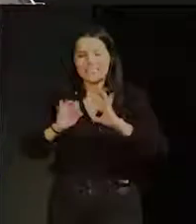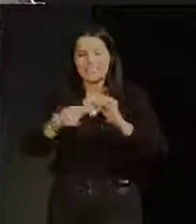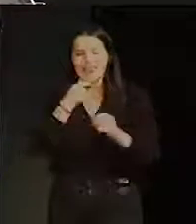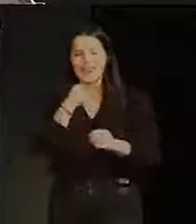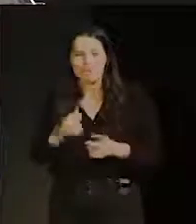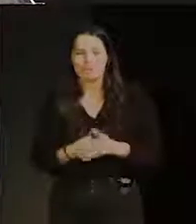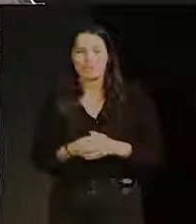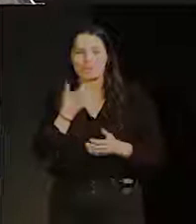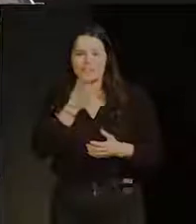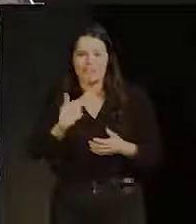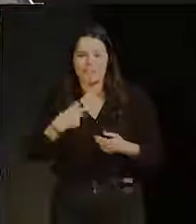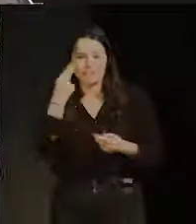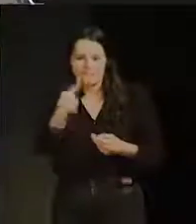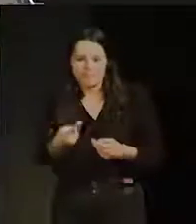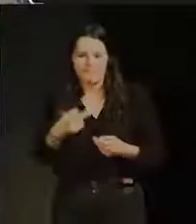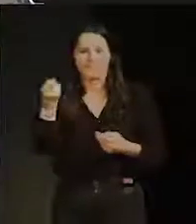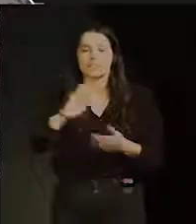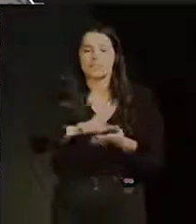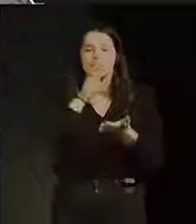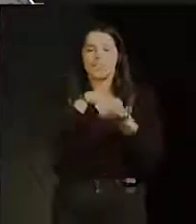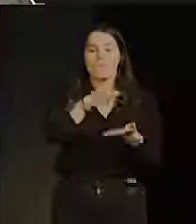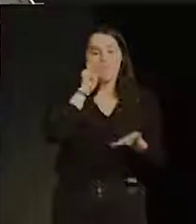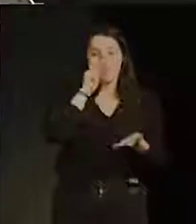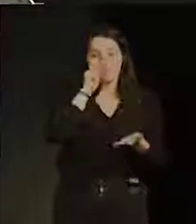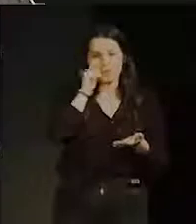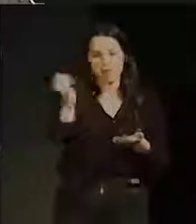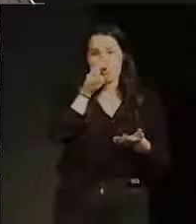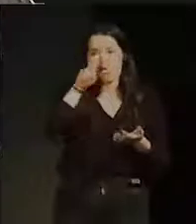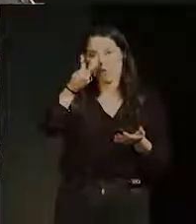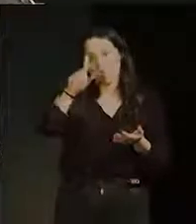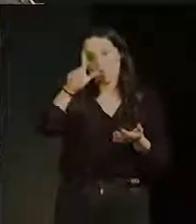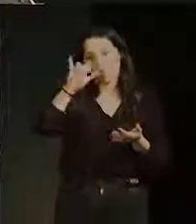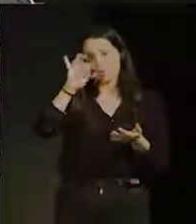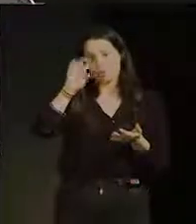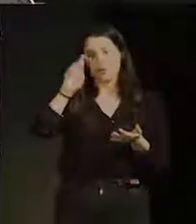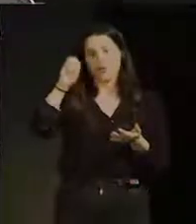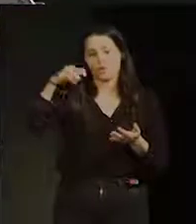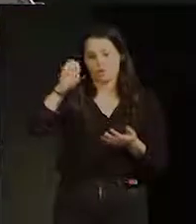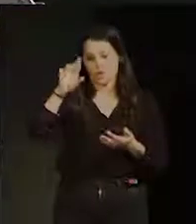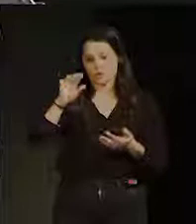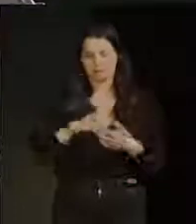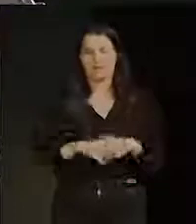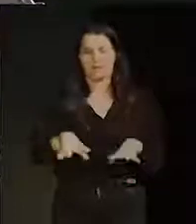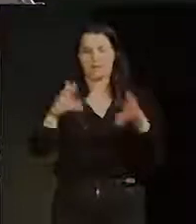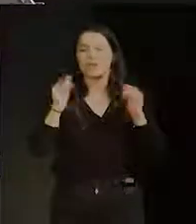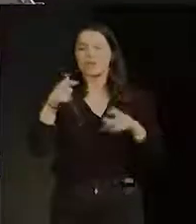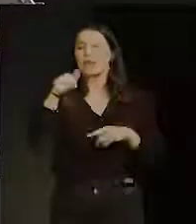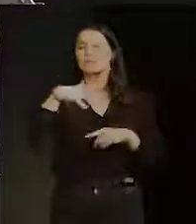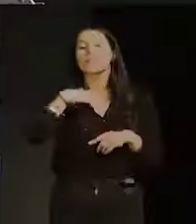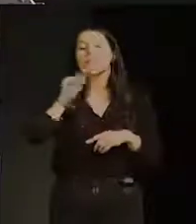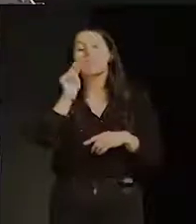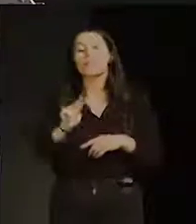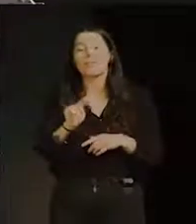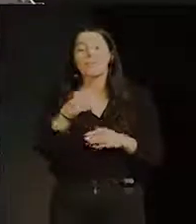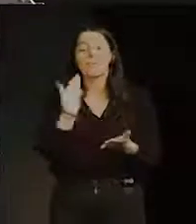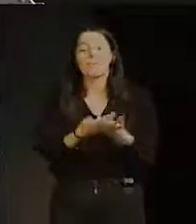ir a visitar, y está el Museo Julio Romero de Torres. Es un espacio muy particular de la ciudad. Allí vamos a ver una propuesta que se